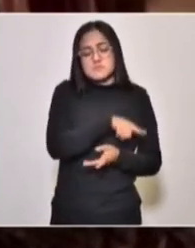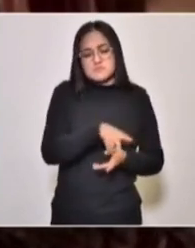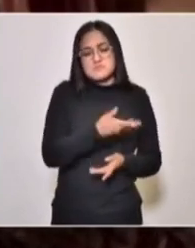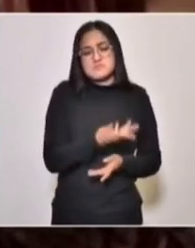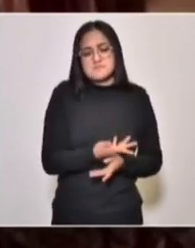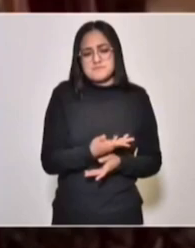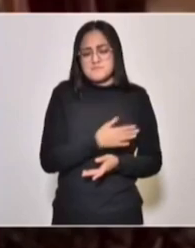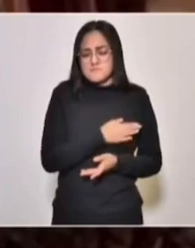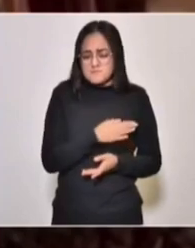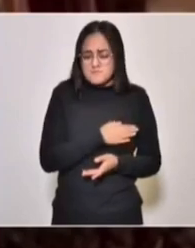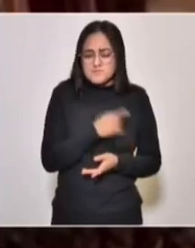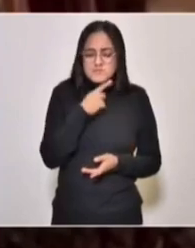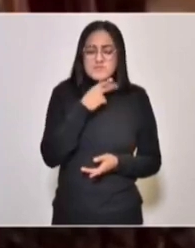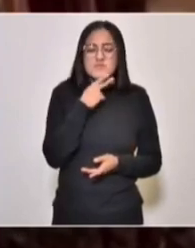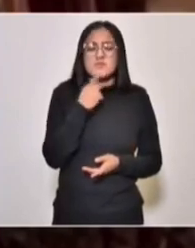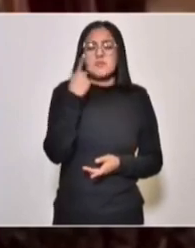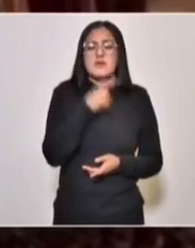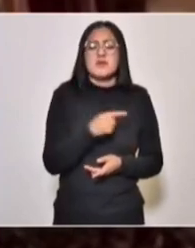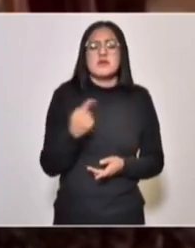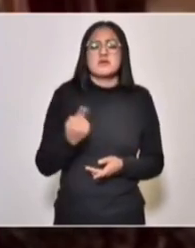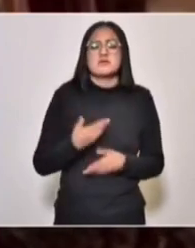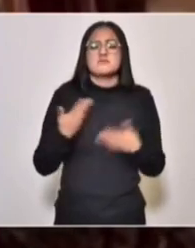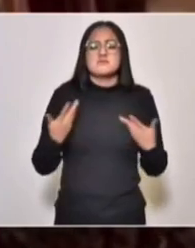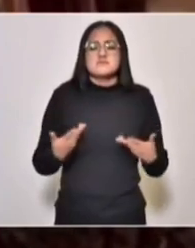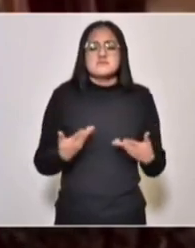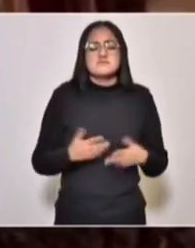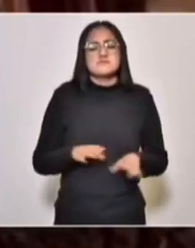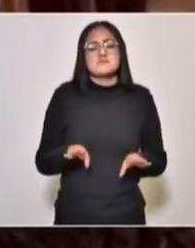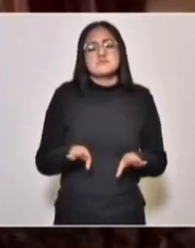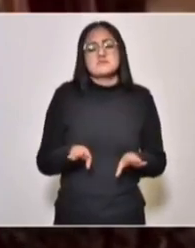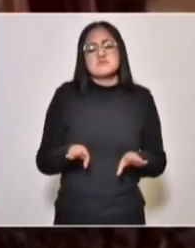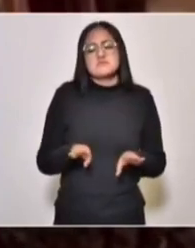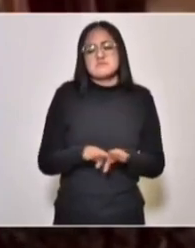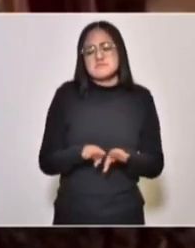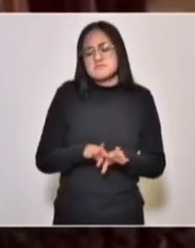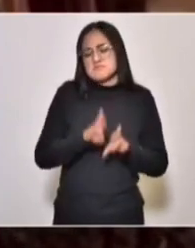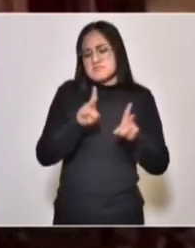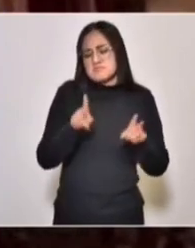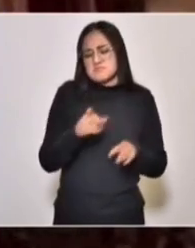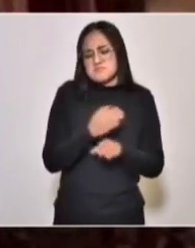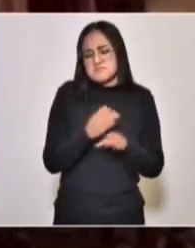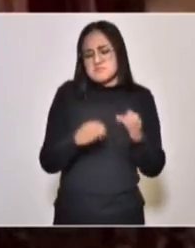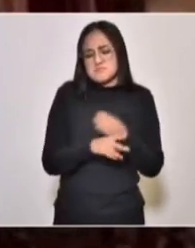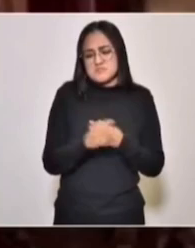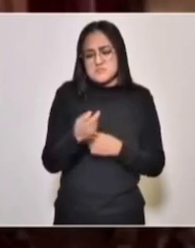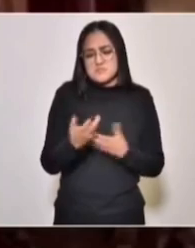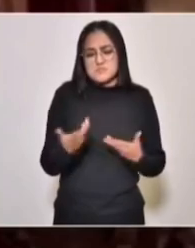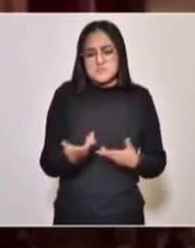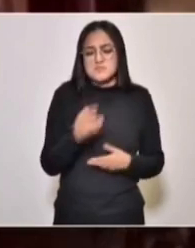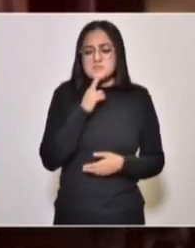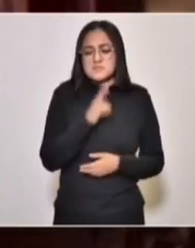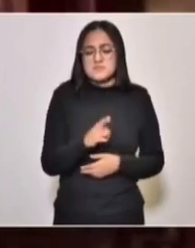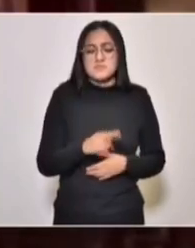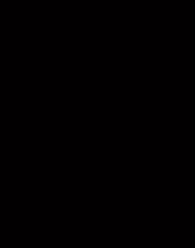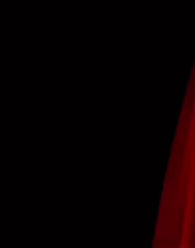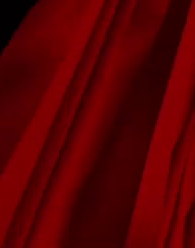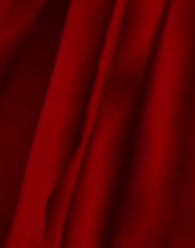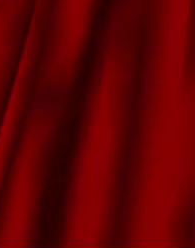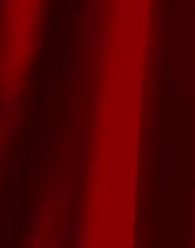que no sirva también para destruir escenarios. Es mi respuesta.